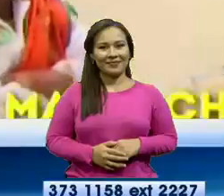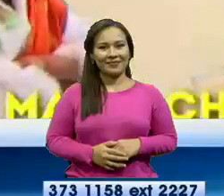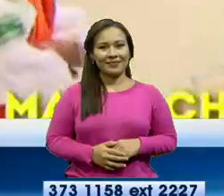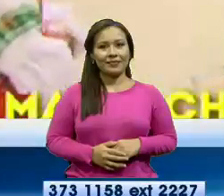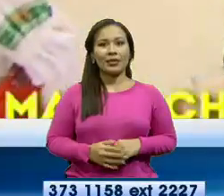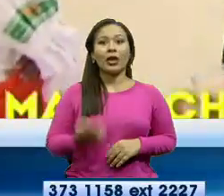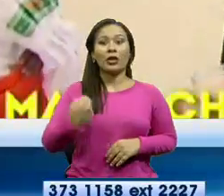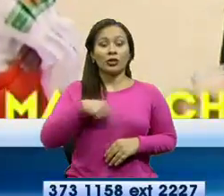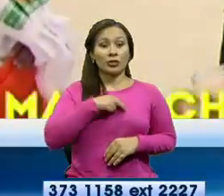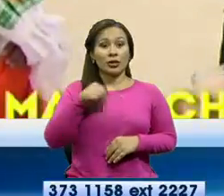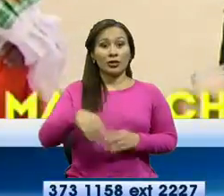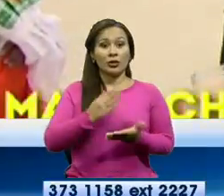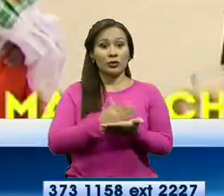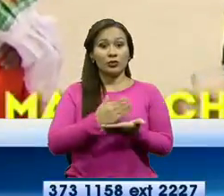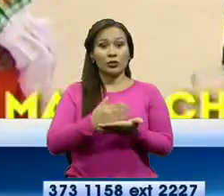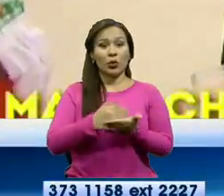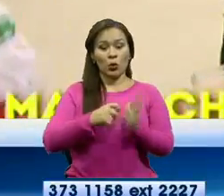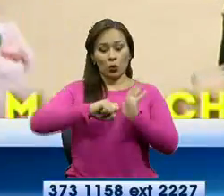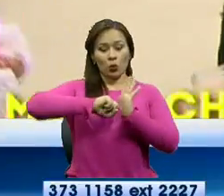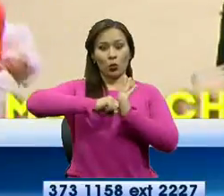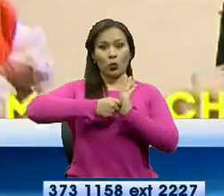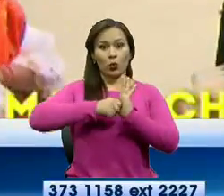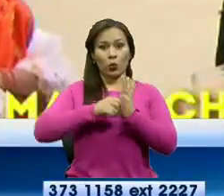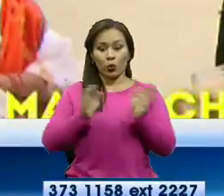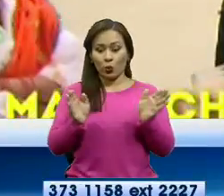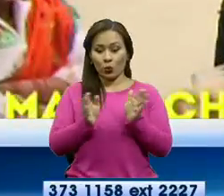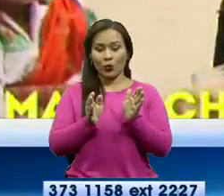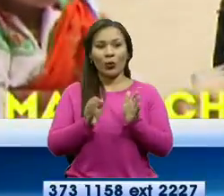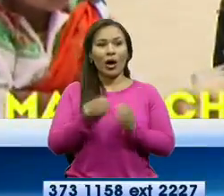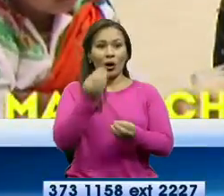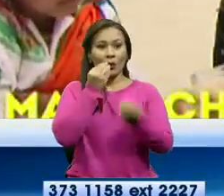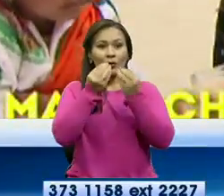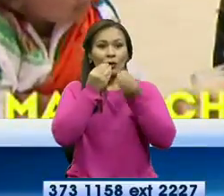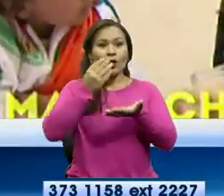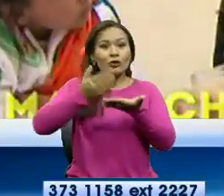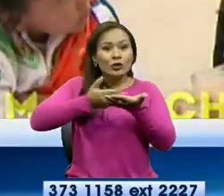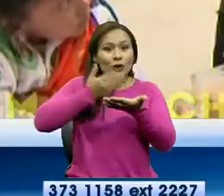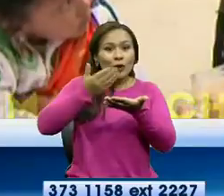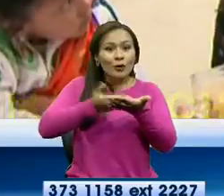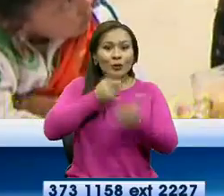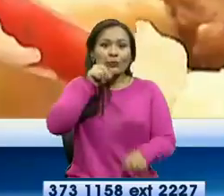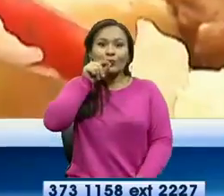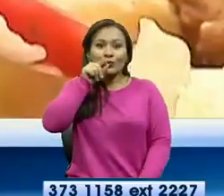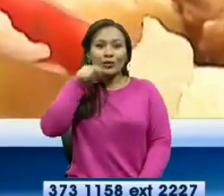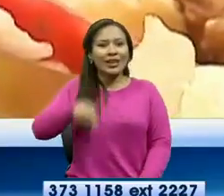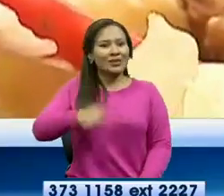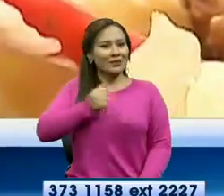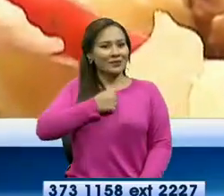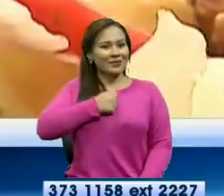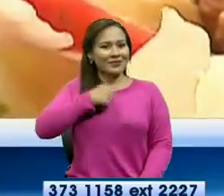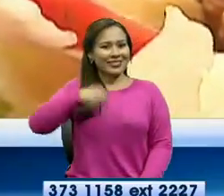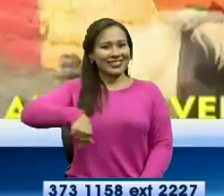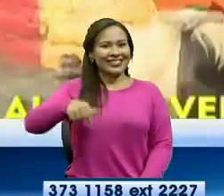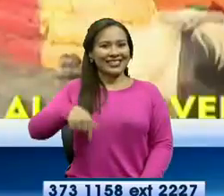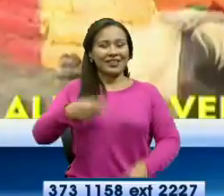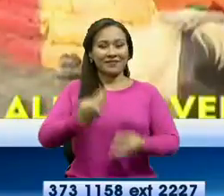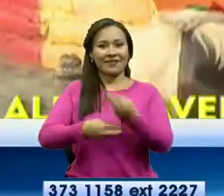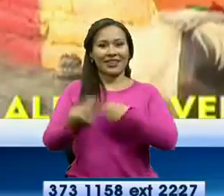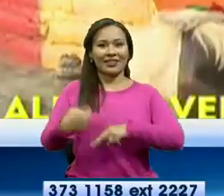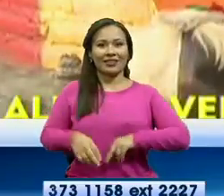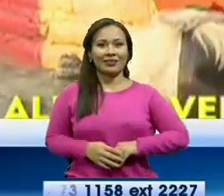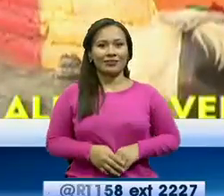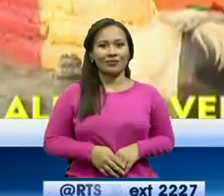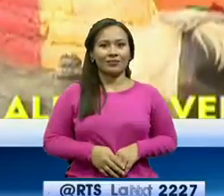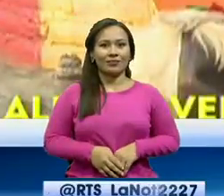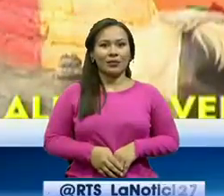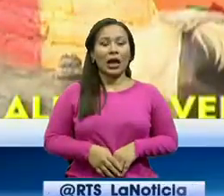Les hemos preparado un cuisito, caldito de gallina, ají de cuy. ¿Esos son los platos típicos? Son lo propio que vendo aquí. Por